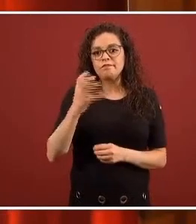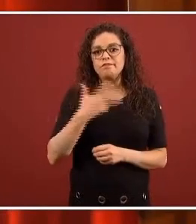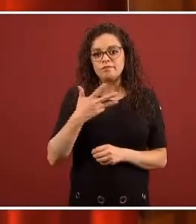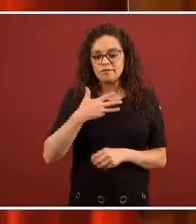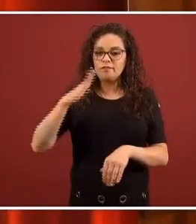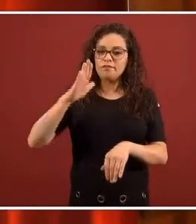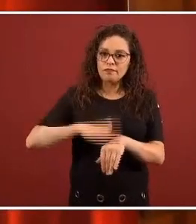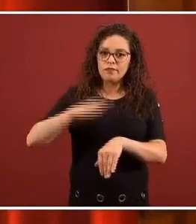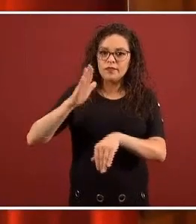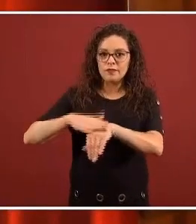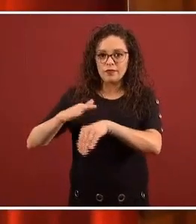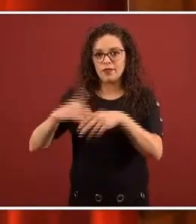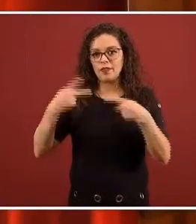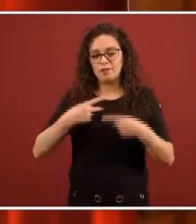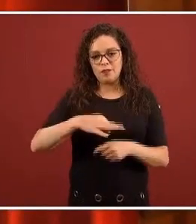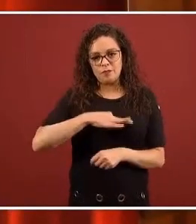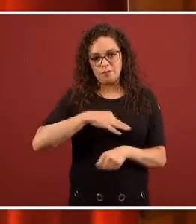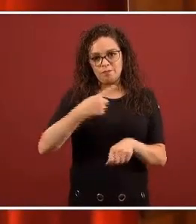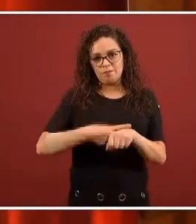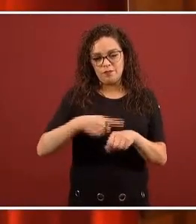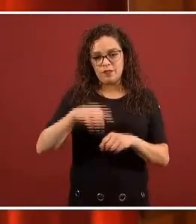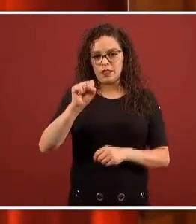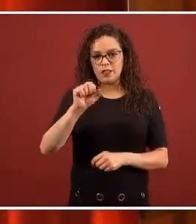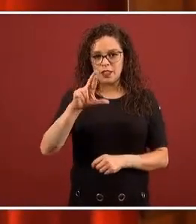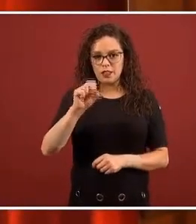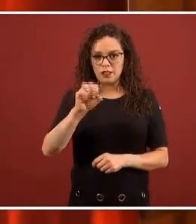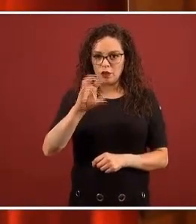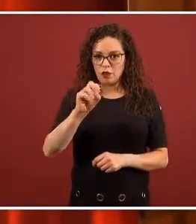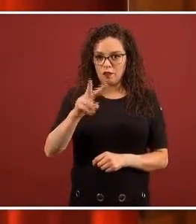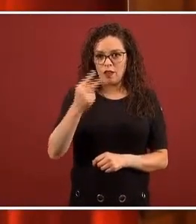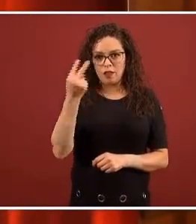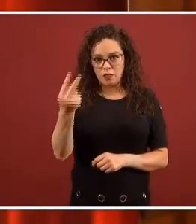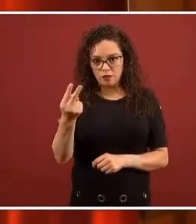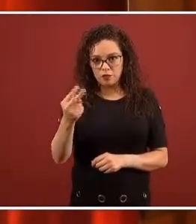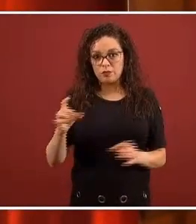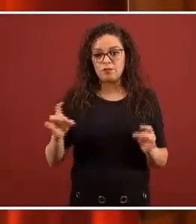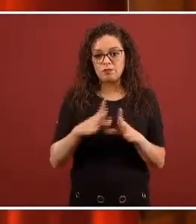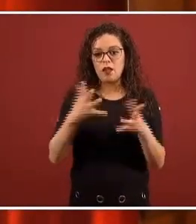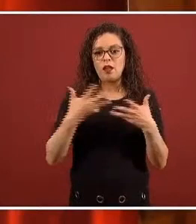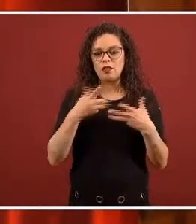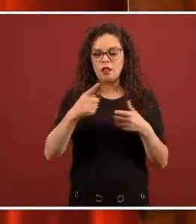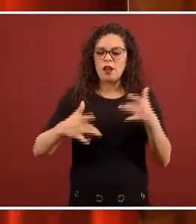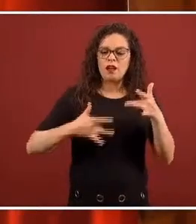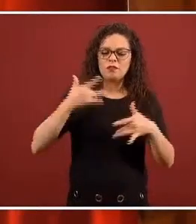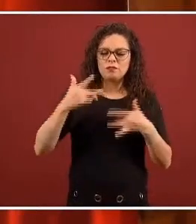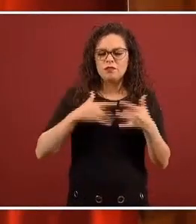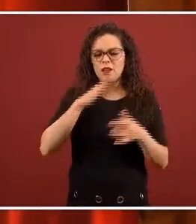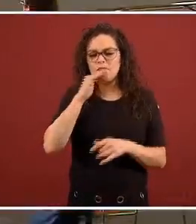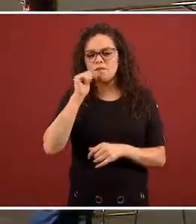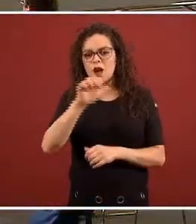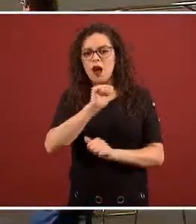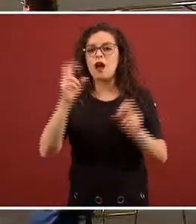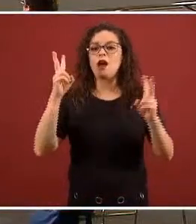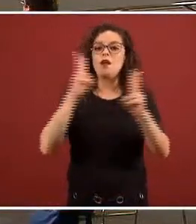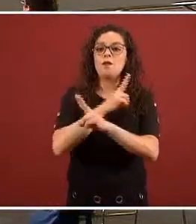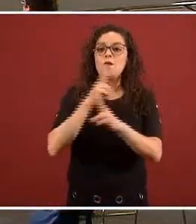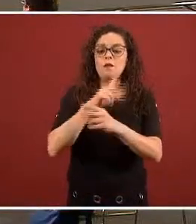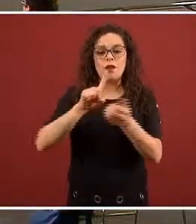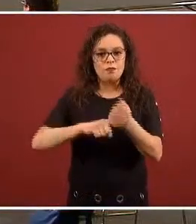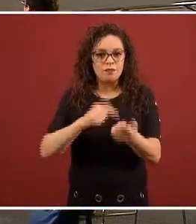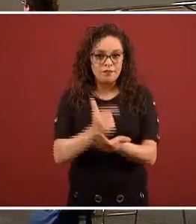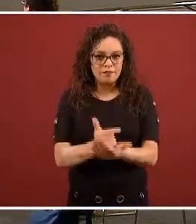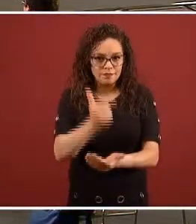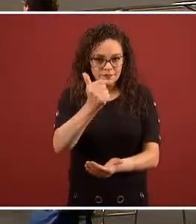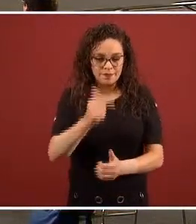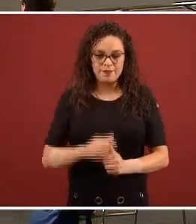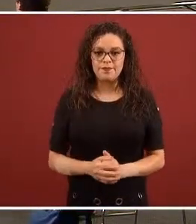más SARS-CoV-2 entre las personas que están teniendo síntomas respiratorios agudos. En la